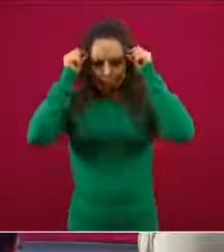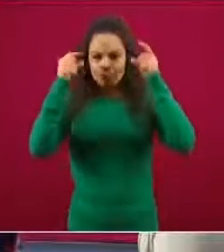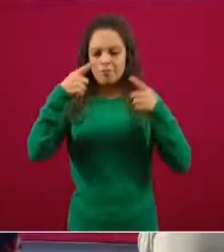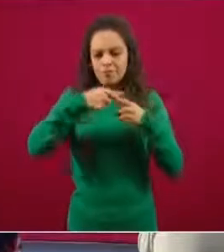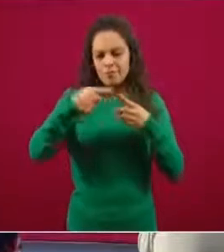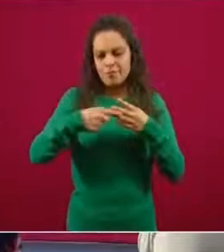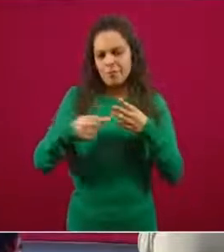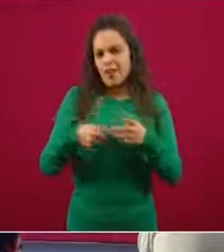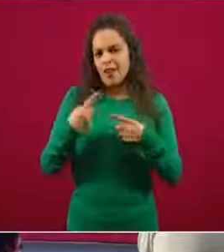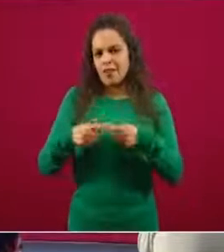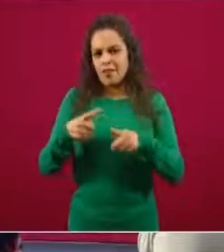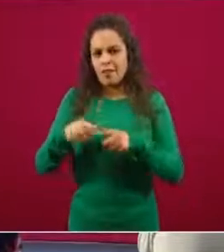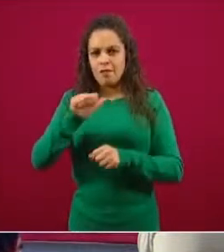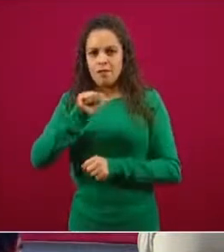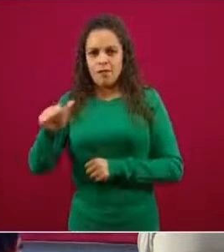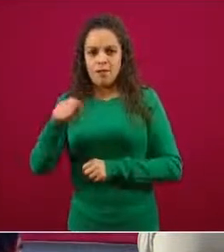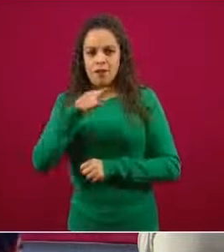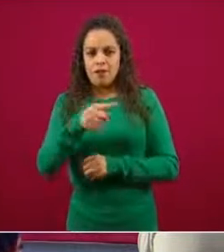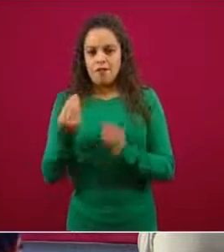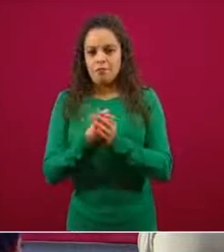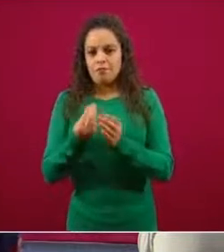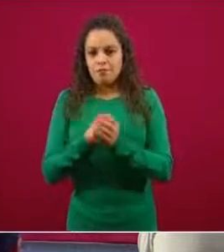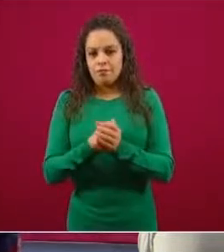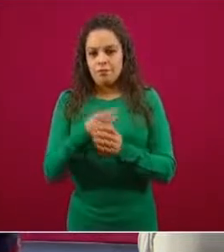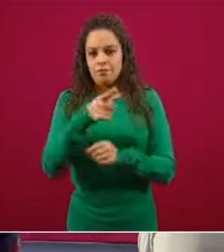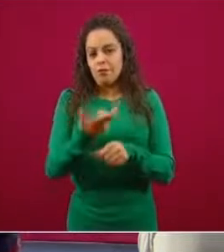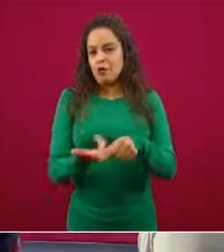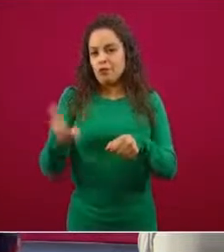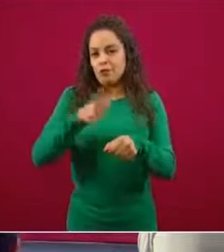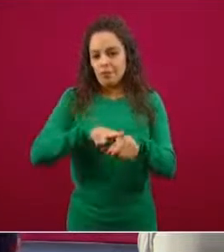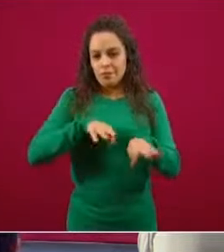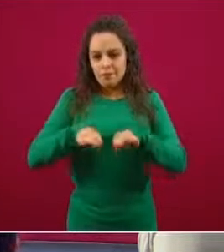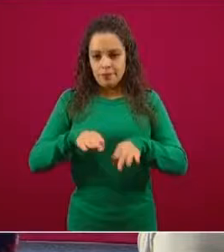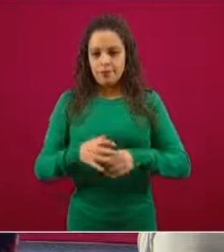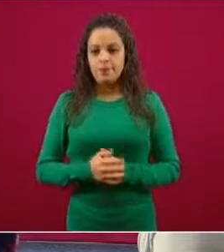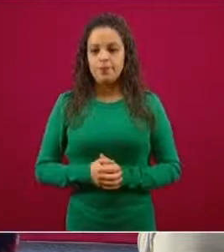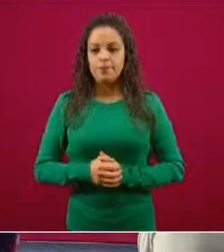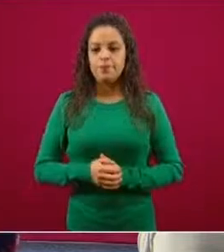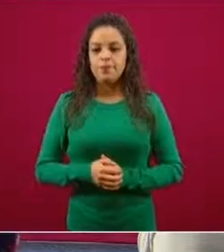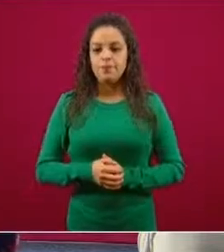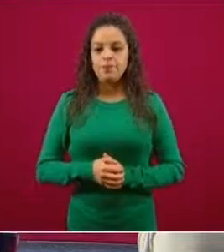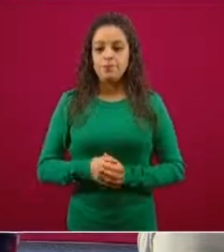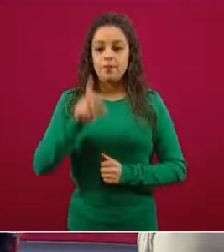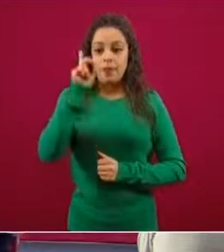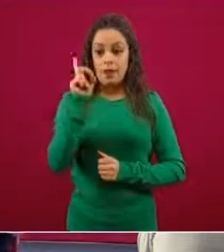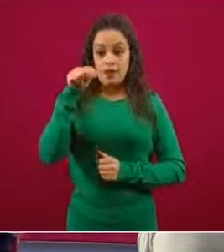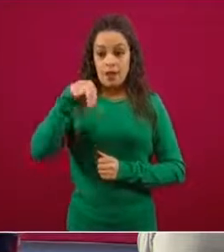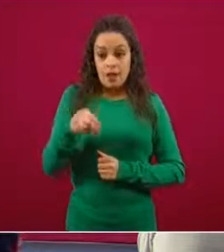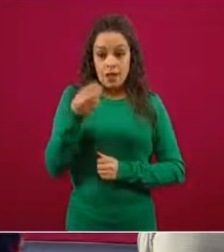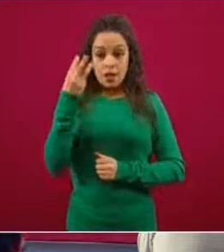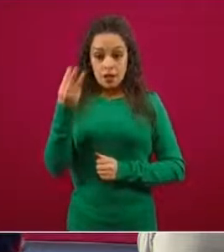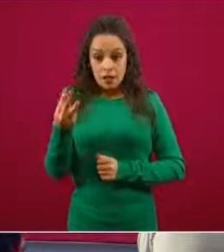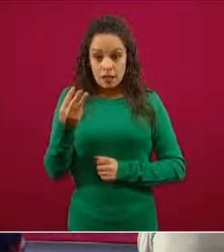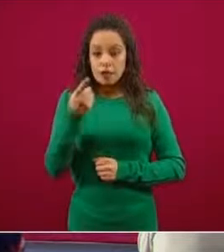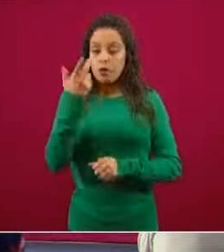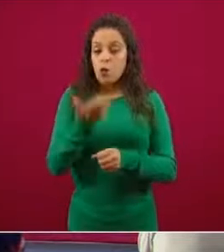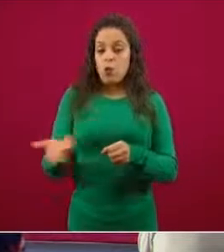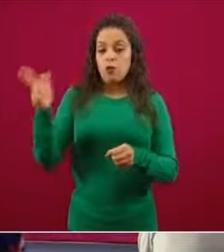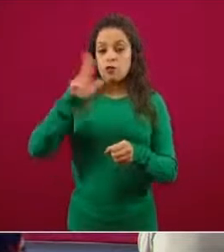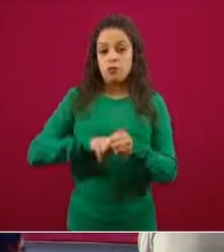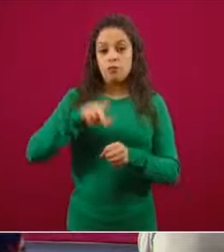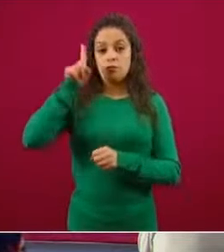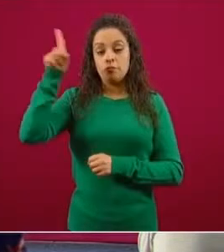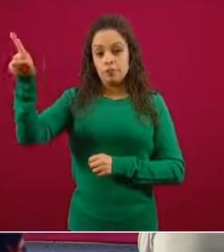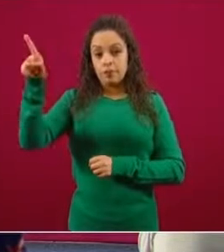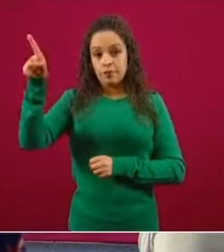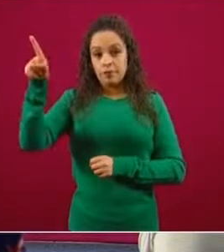la Secretaría de la Defensa, en el contexto del plan DNE 3E, activará un hospital en Culiacán que en